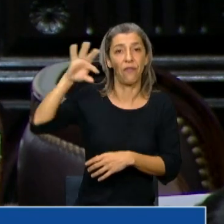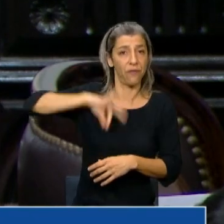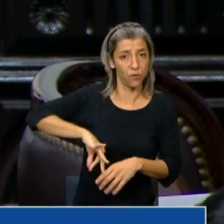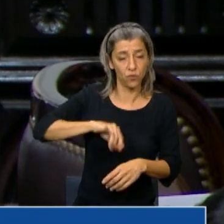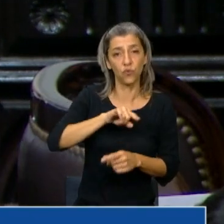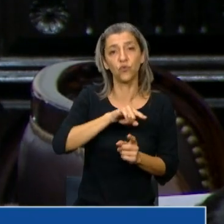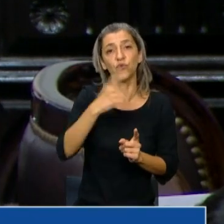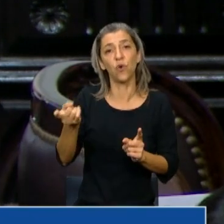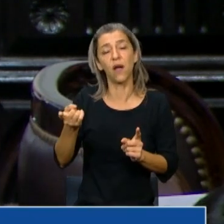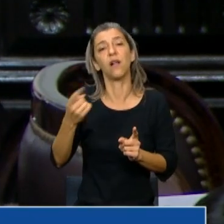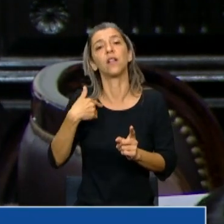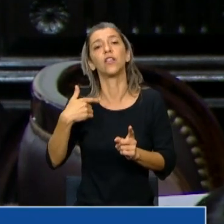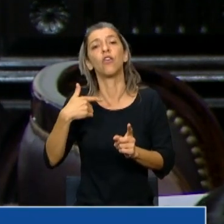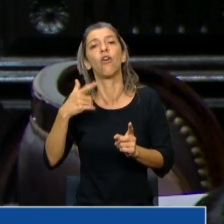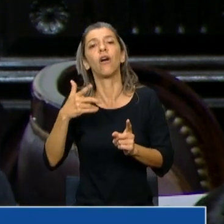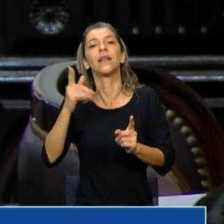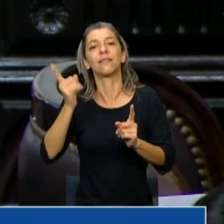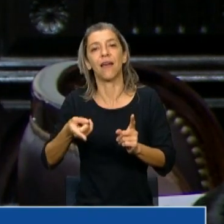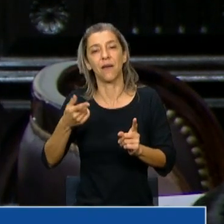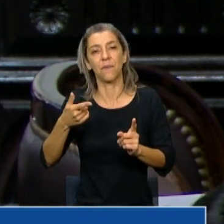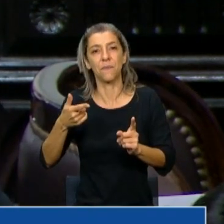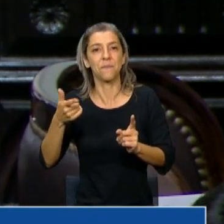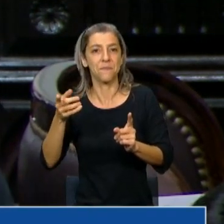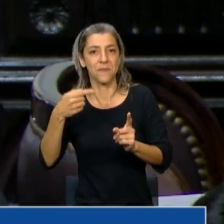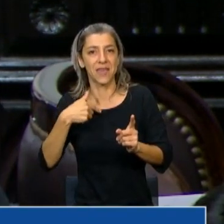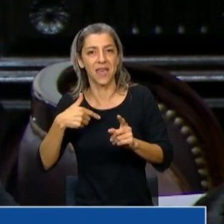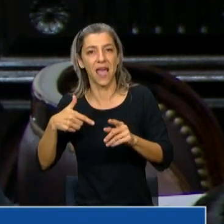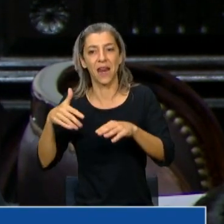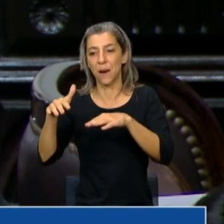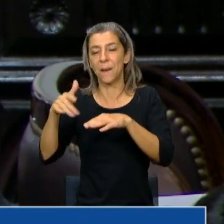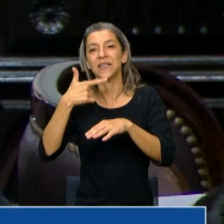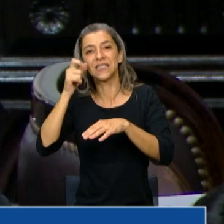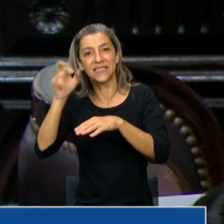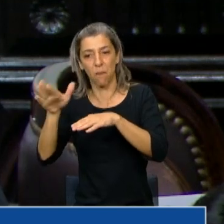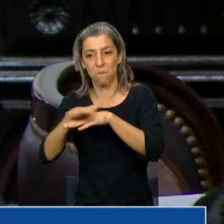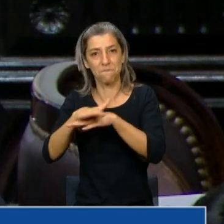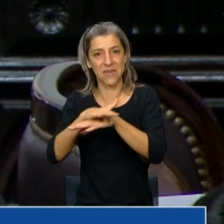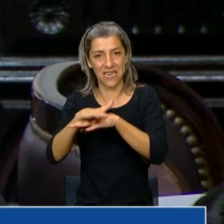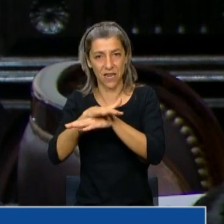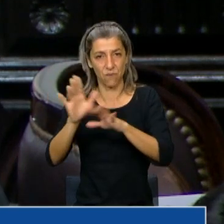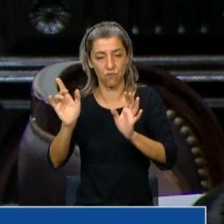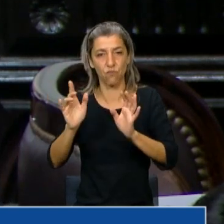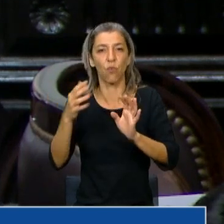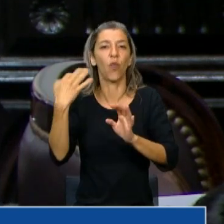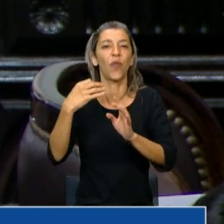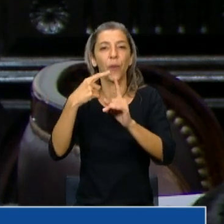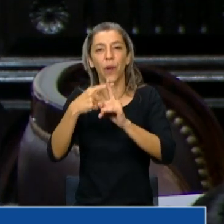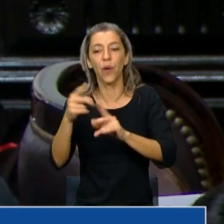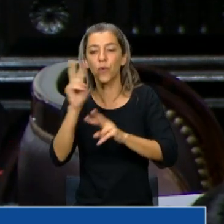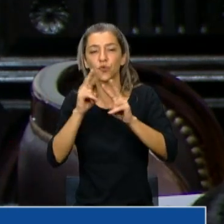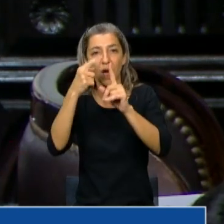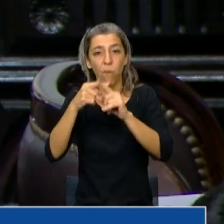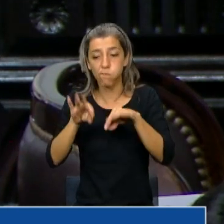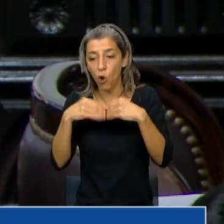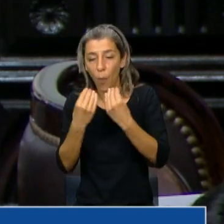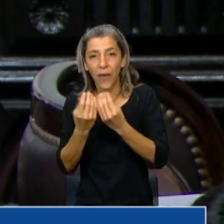y el SER, es decir, el menor coeficiente entre esos dos, en promedio de variación